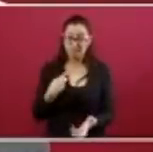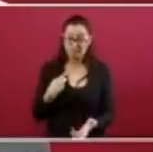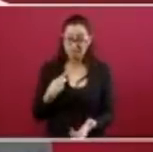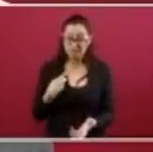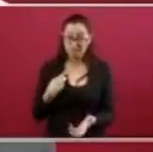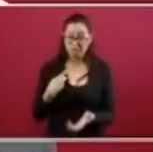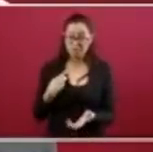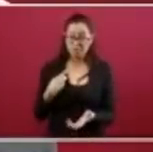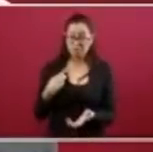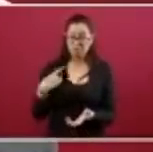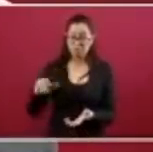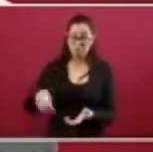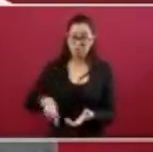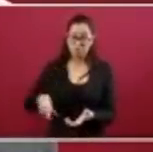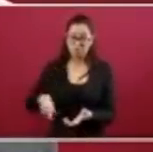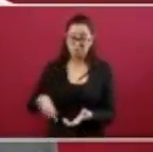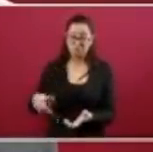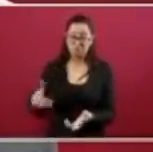pública